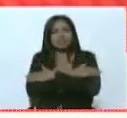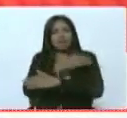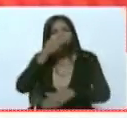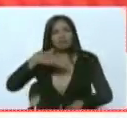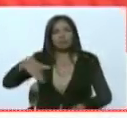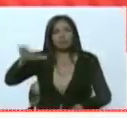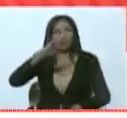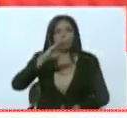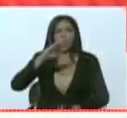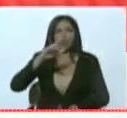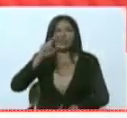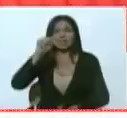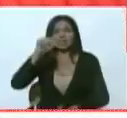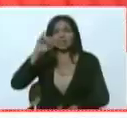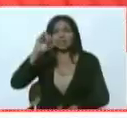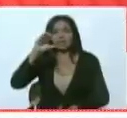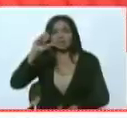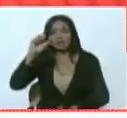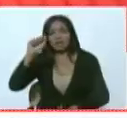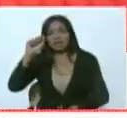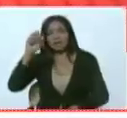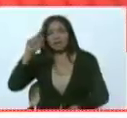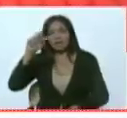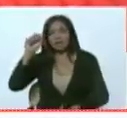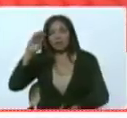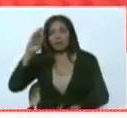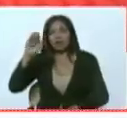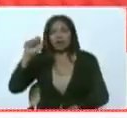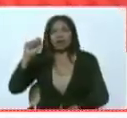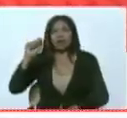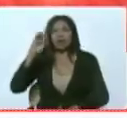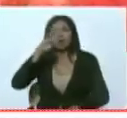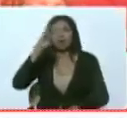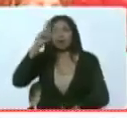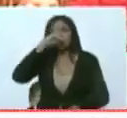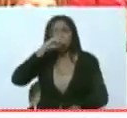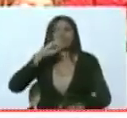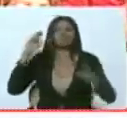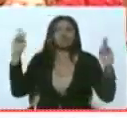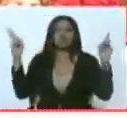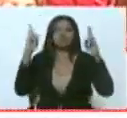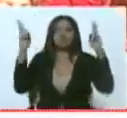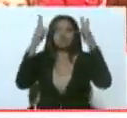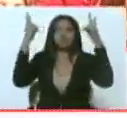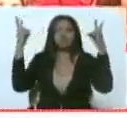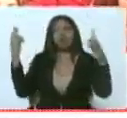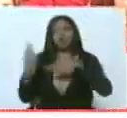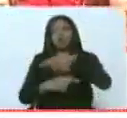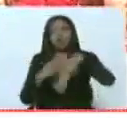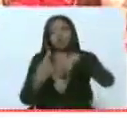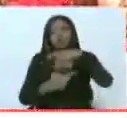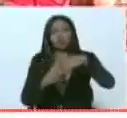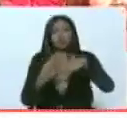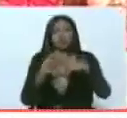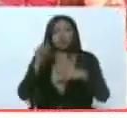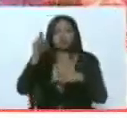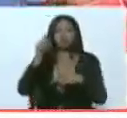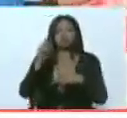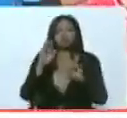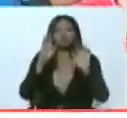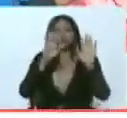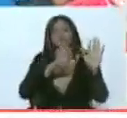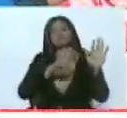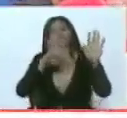de Nicaragua que hoy está celebrando 40 años del triunfo de la revolución sandinista, aquel